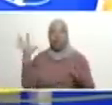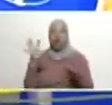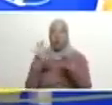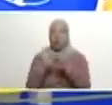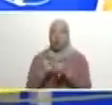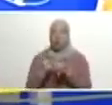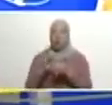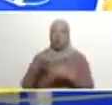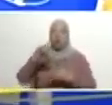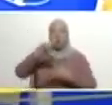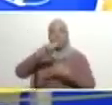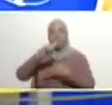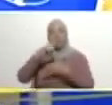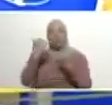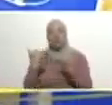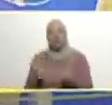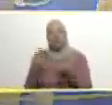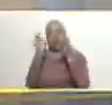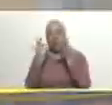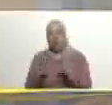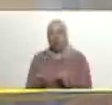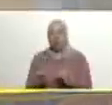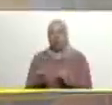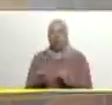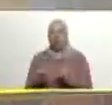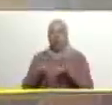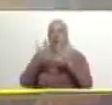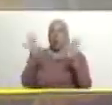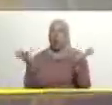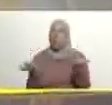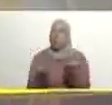Caribe y estamos seguros que